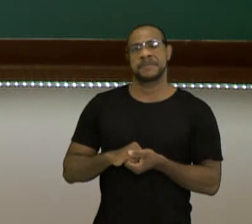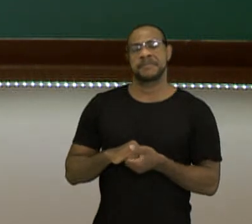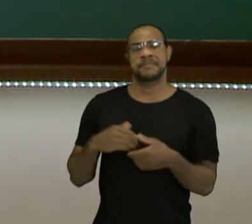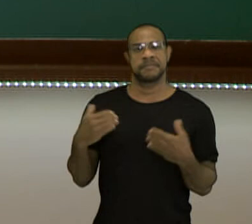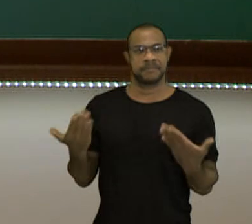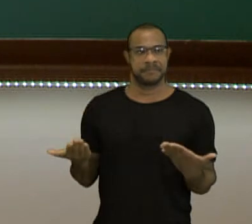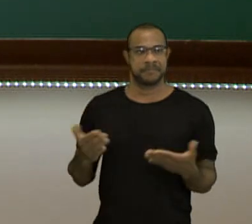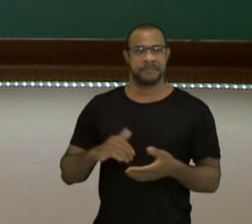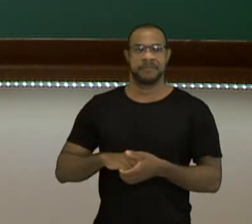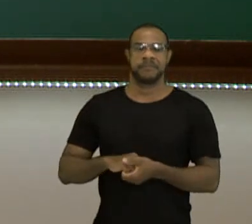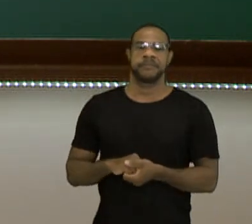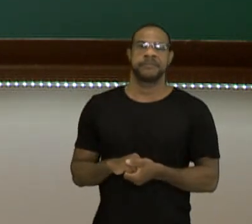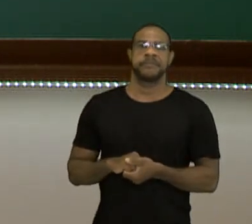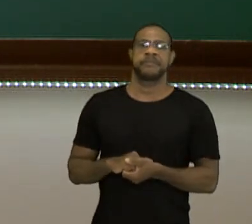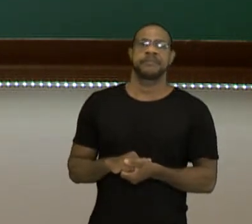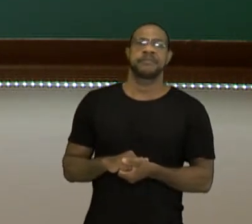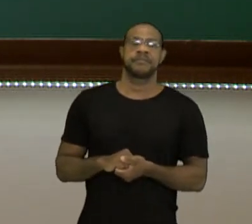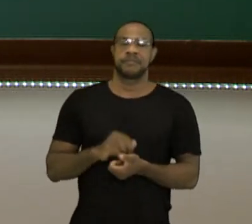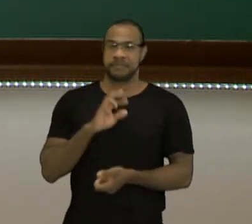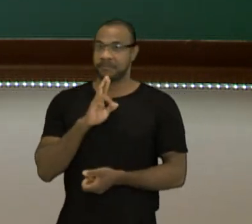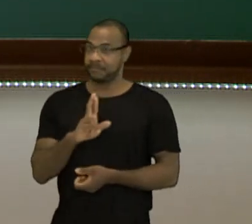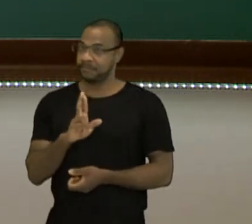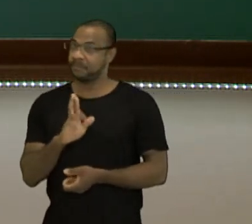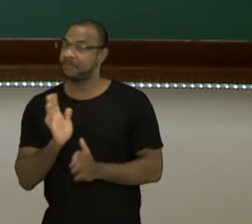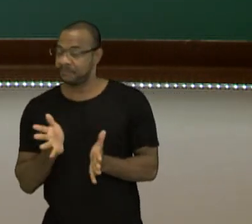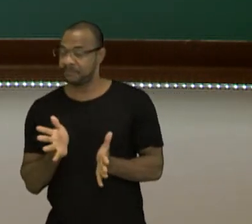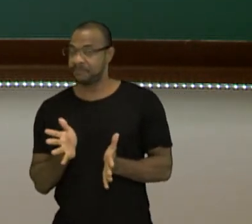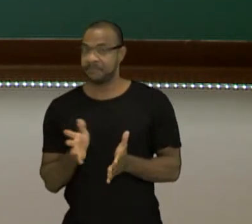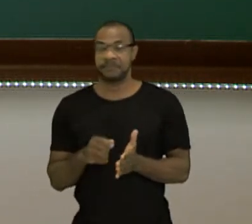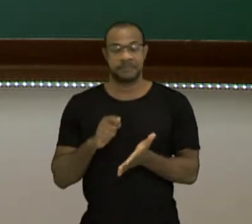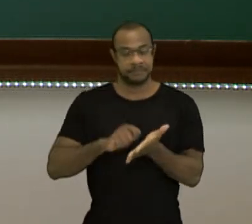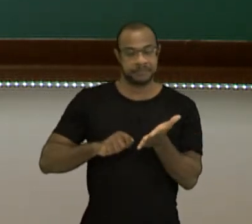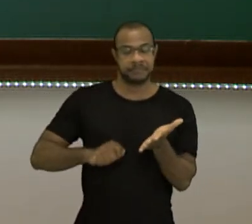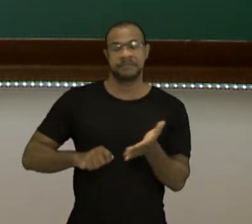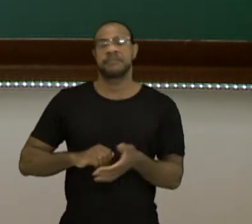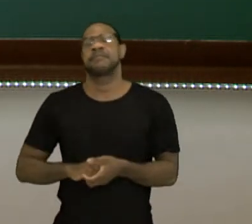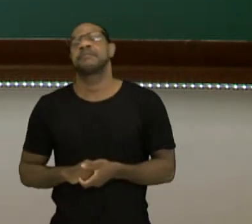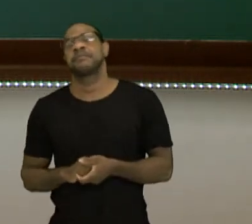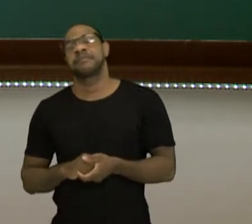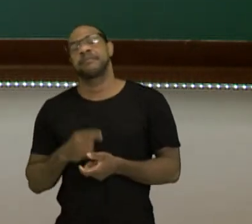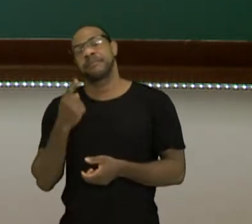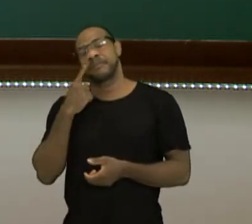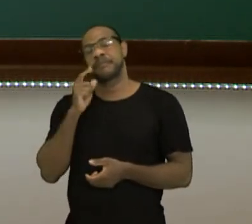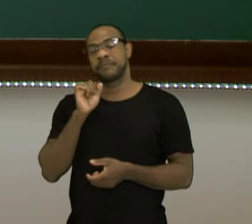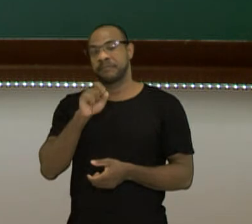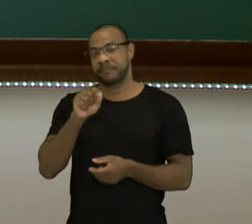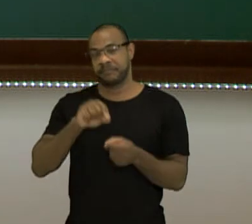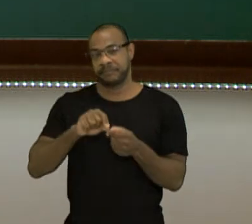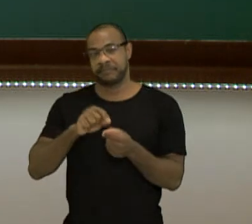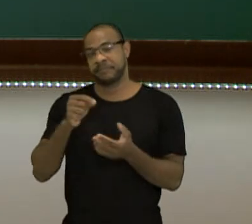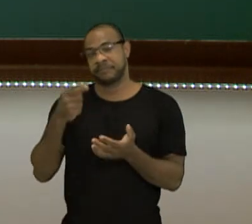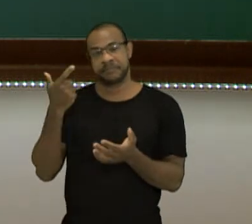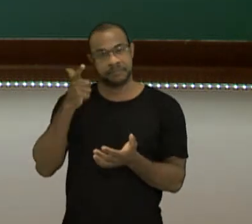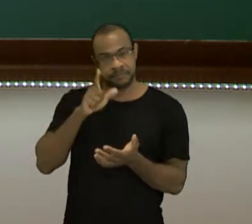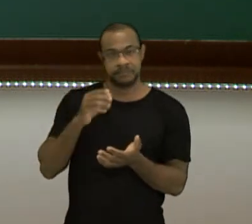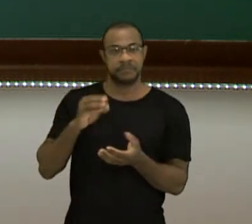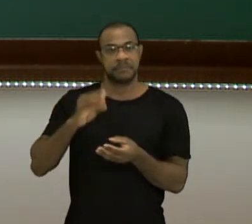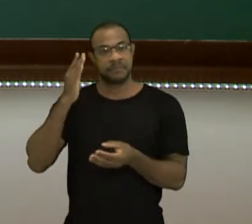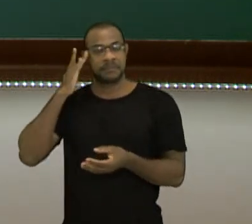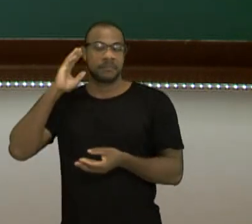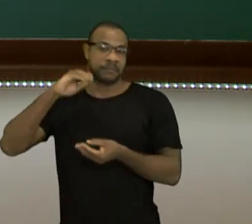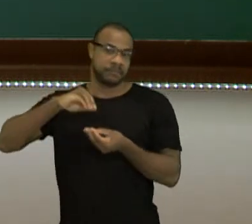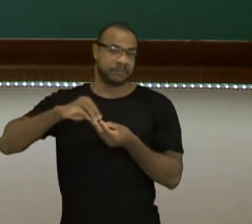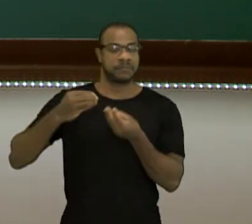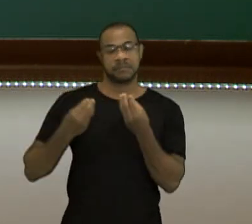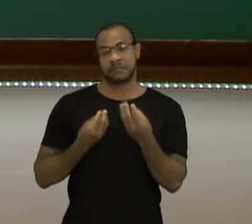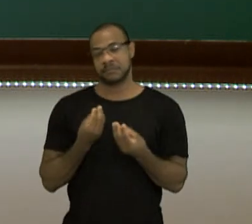E aí, chicos e chicas, responderam no caderno? Vamos ver se vocês acertaram, se vocês entenderam.